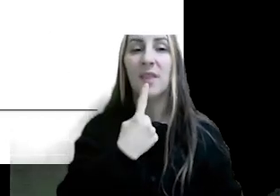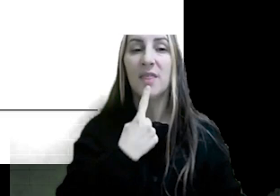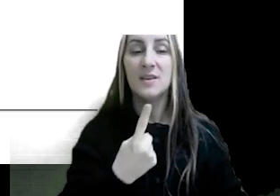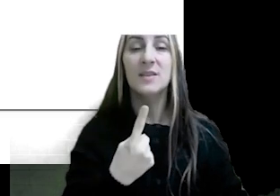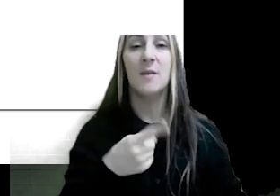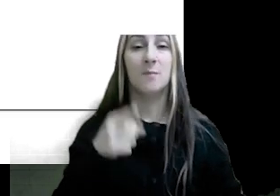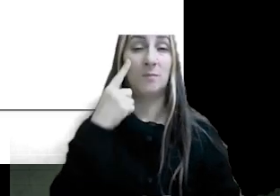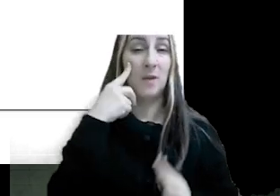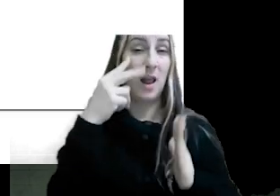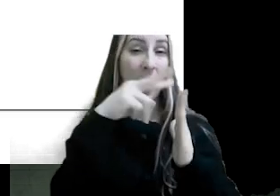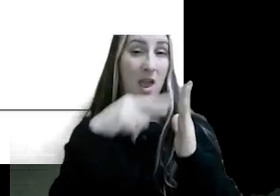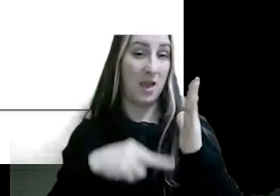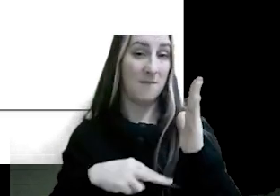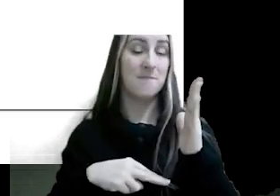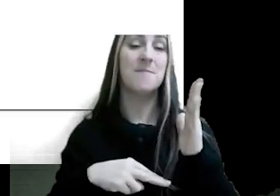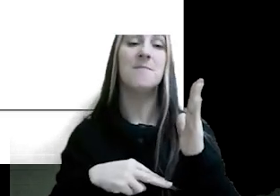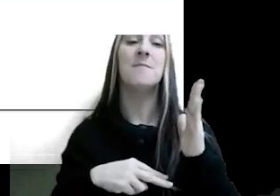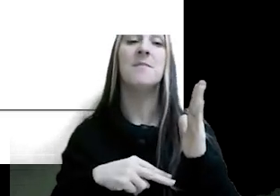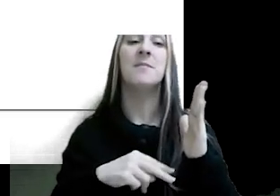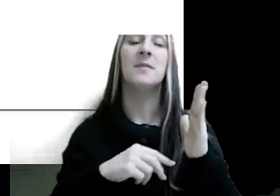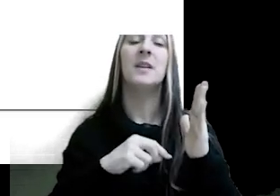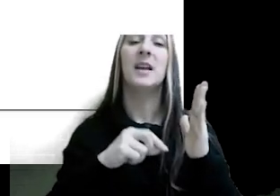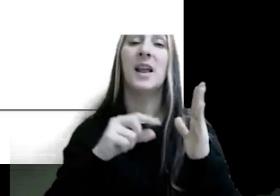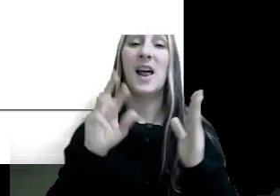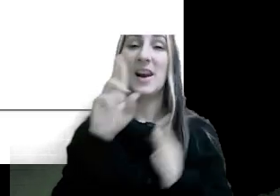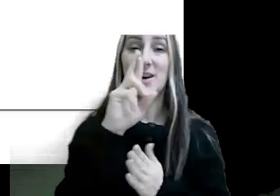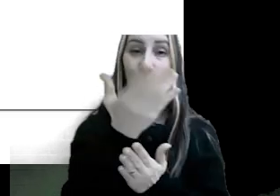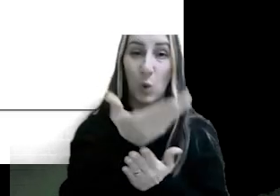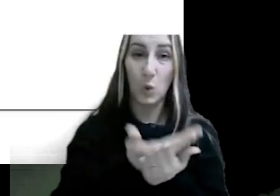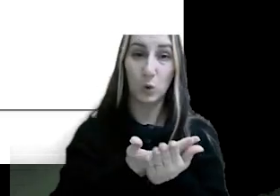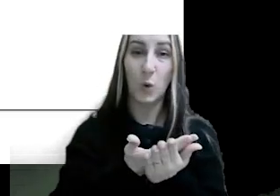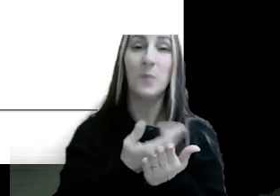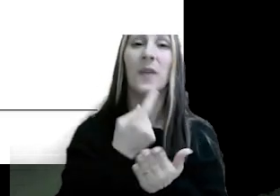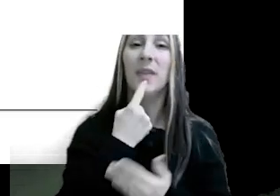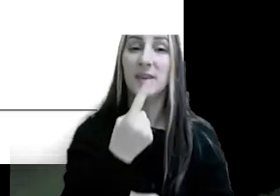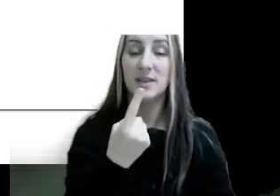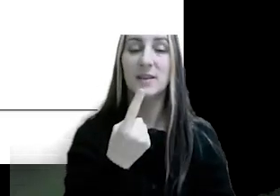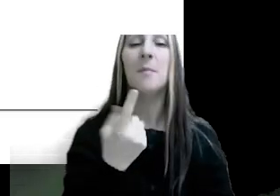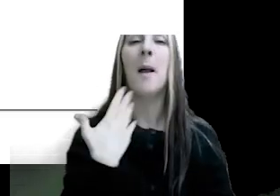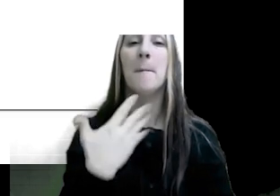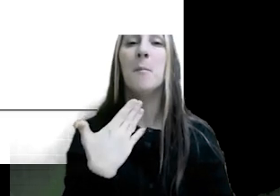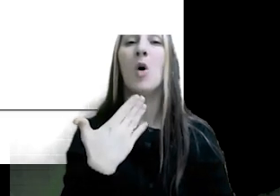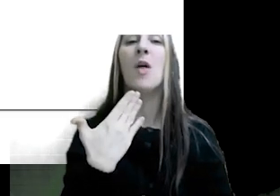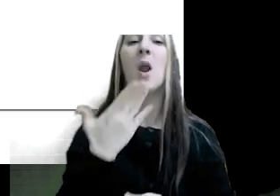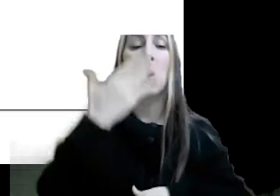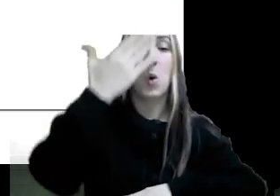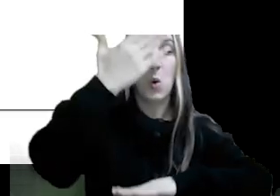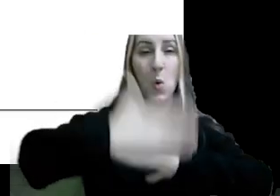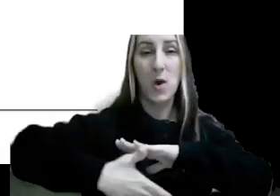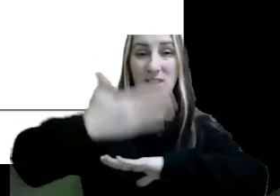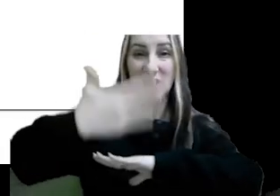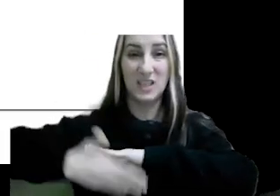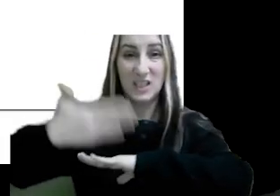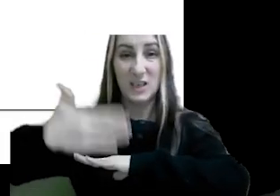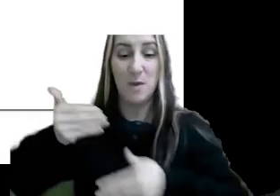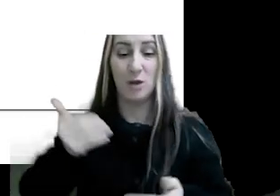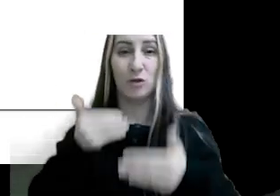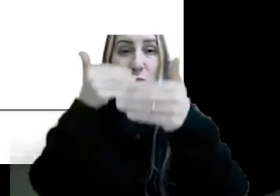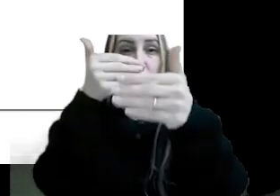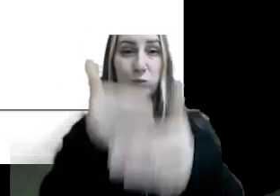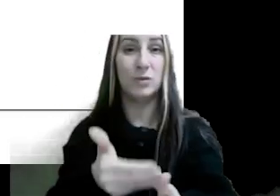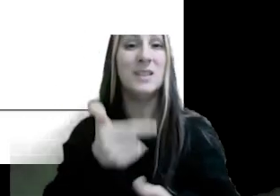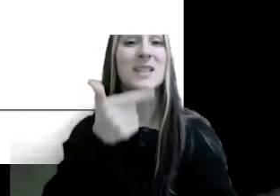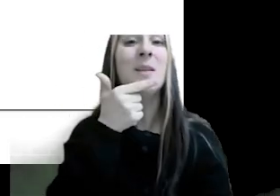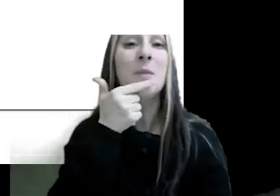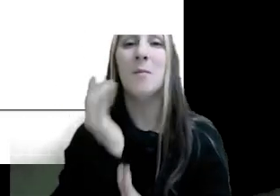leen la letra de la resolución, que para poder prorrogar los vencimientos a septiembre hay que